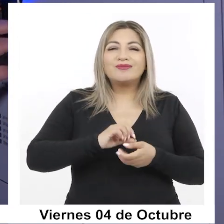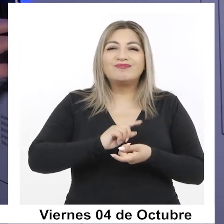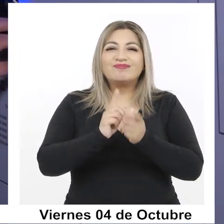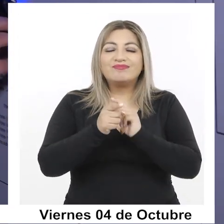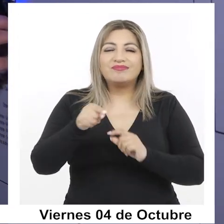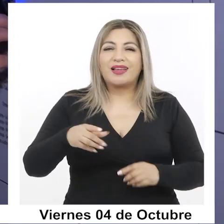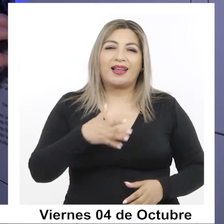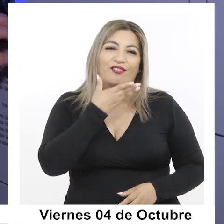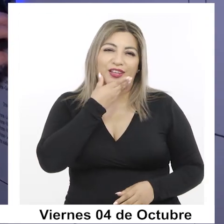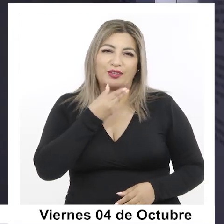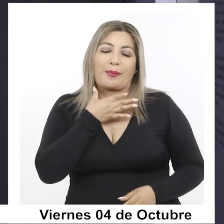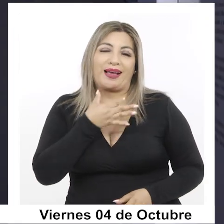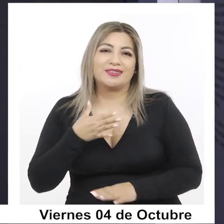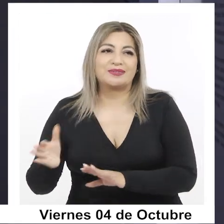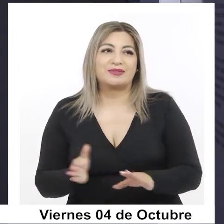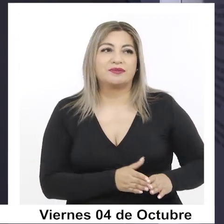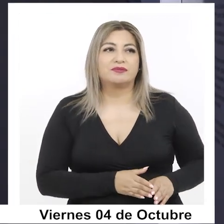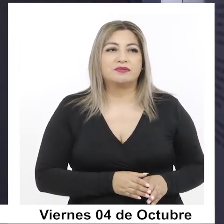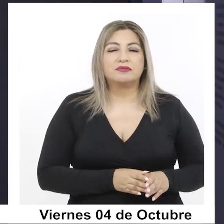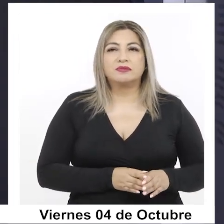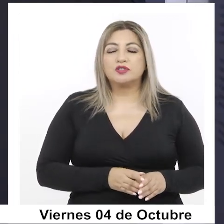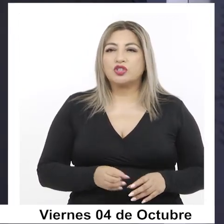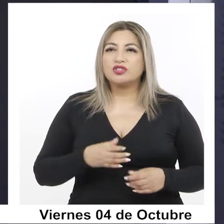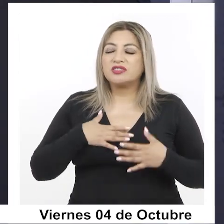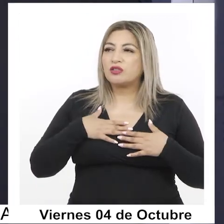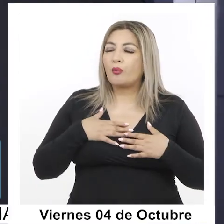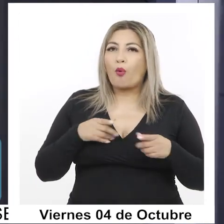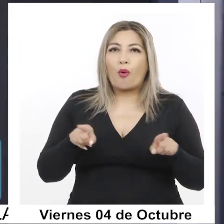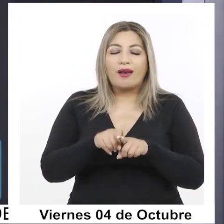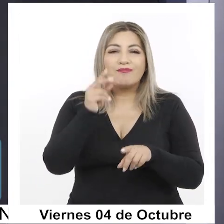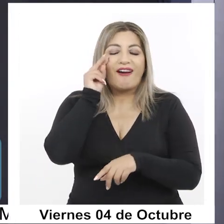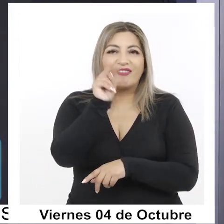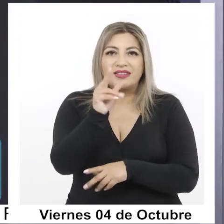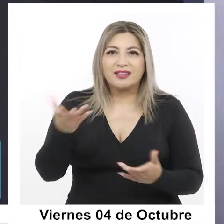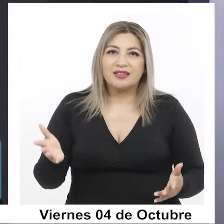súper lindo, me encantó. Lo sentí muy visual. Por ejemplo,